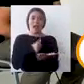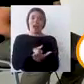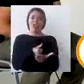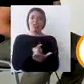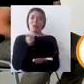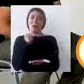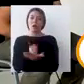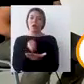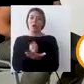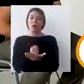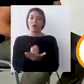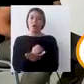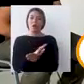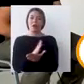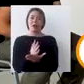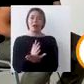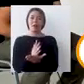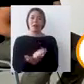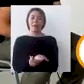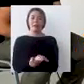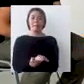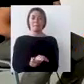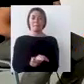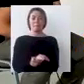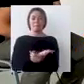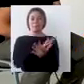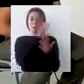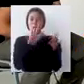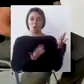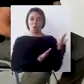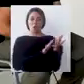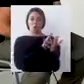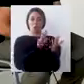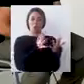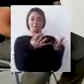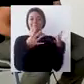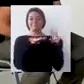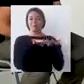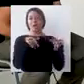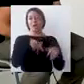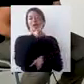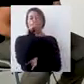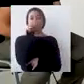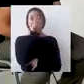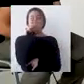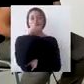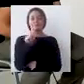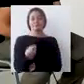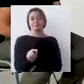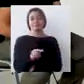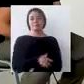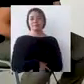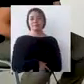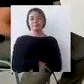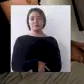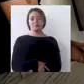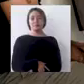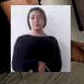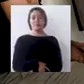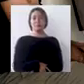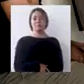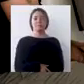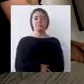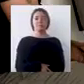fondo mixto. El fondo mixto editorial. De Risaralda, el ¿cierto? El fondo mixto de Risaralda, sí. Y salió esa obra